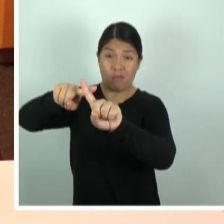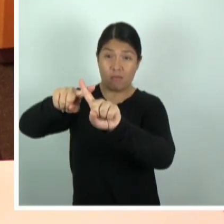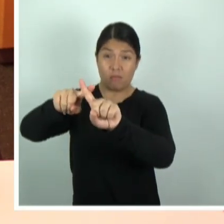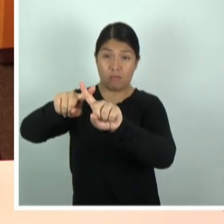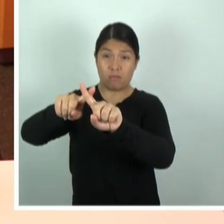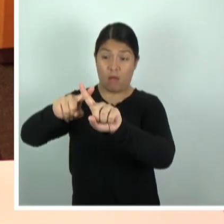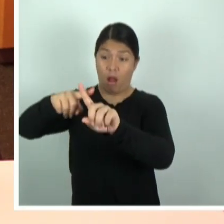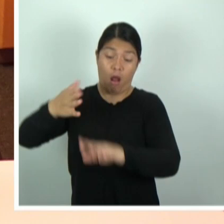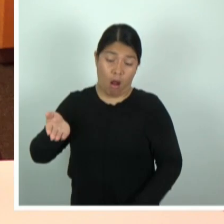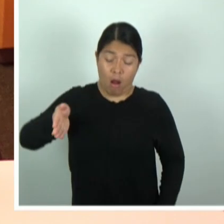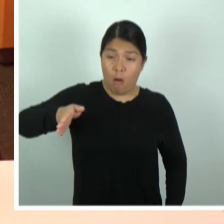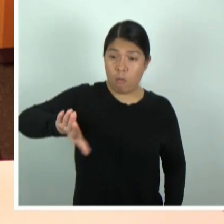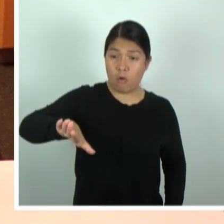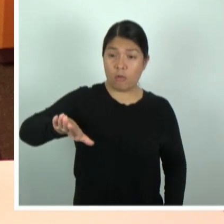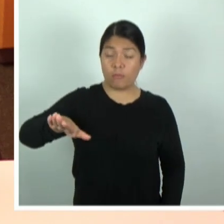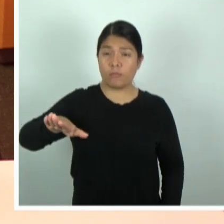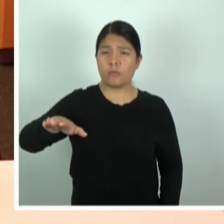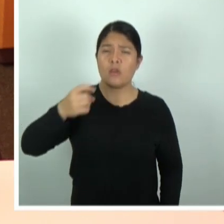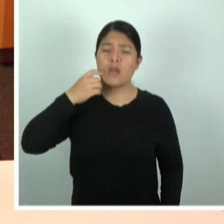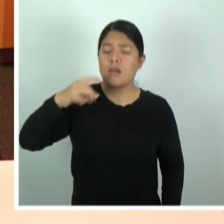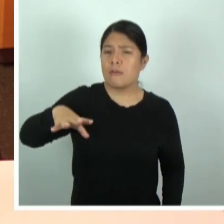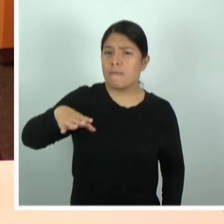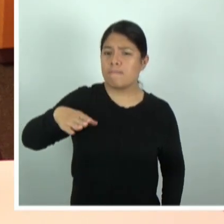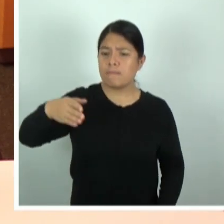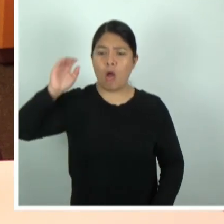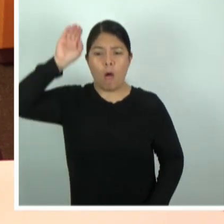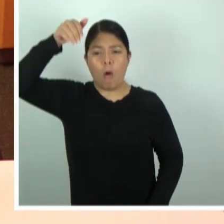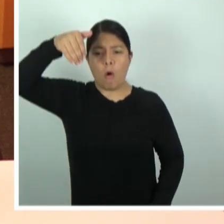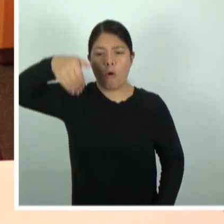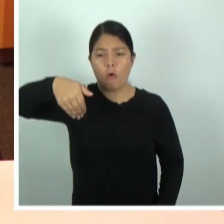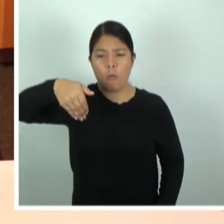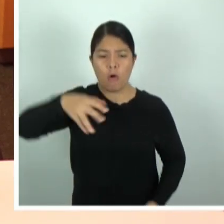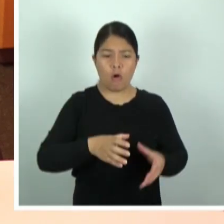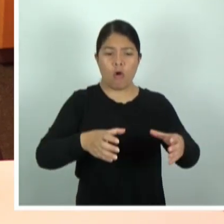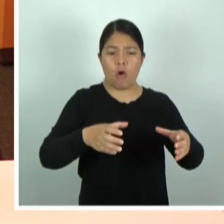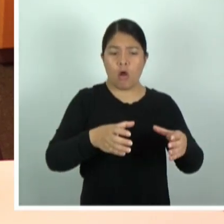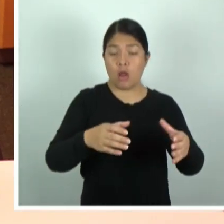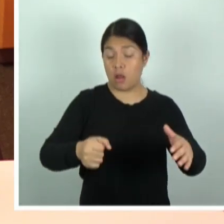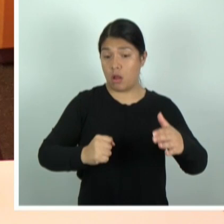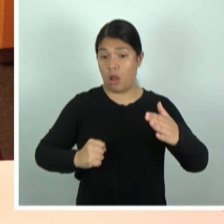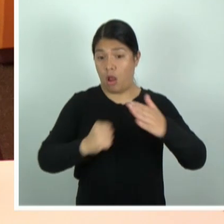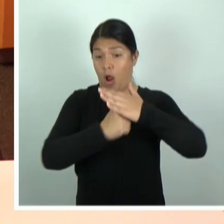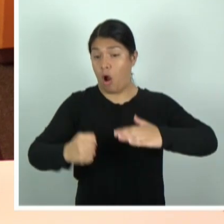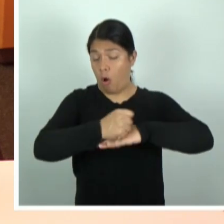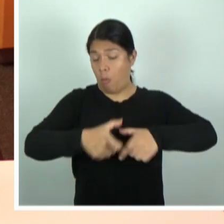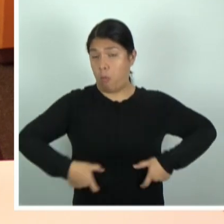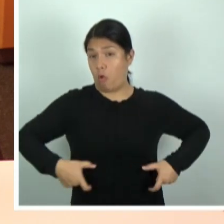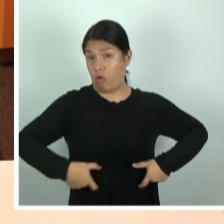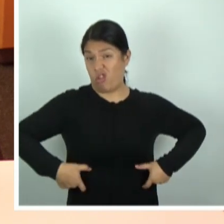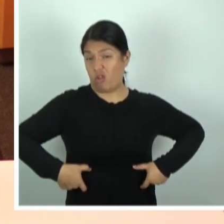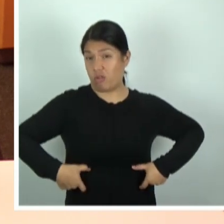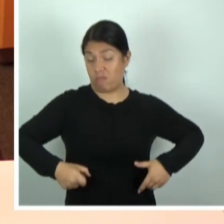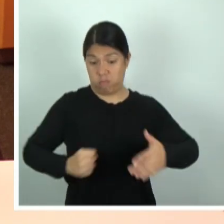muerte por los romanos y por los sumos sacerdotes, lo que nadie sabía era